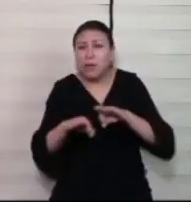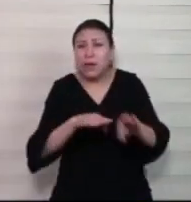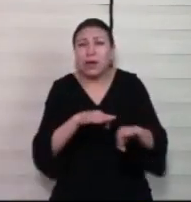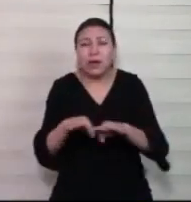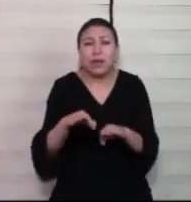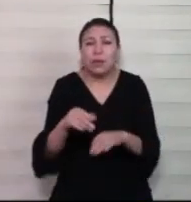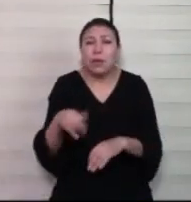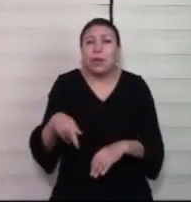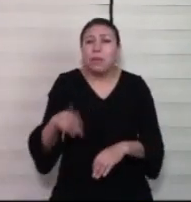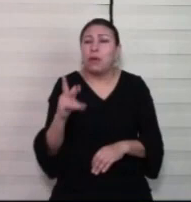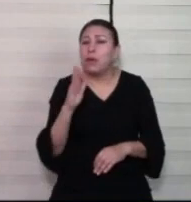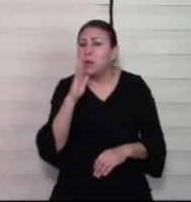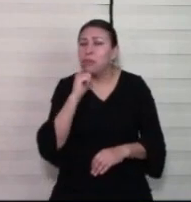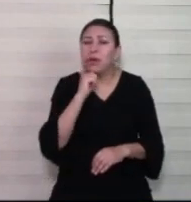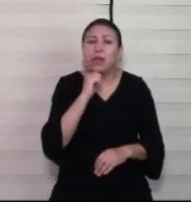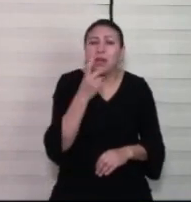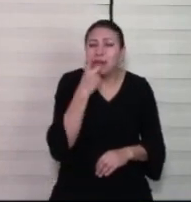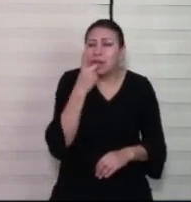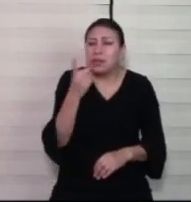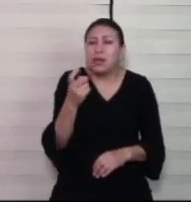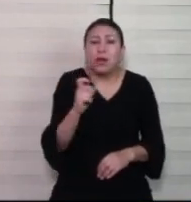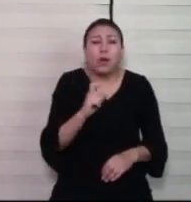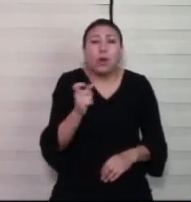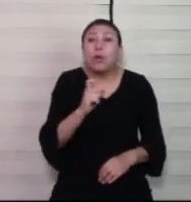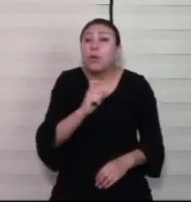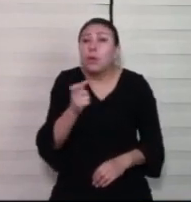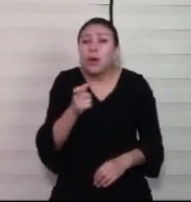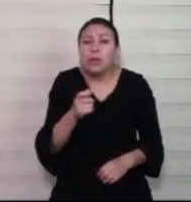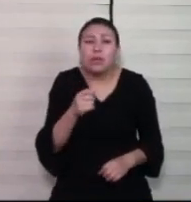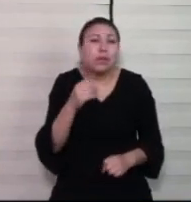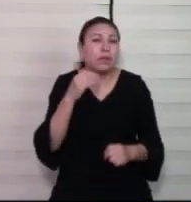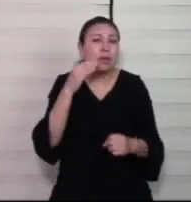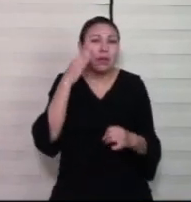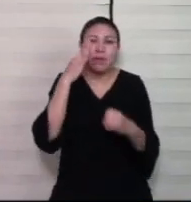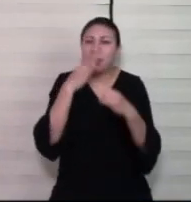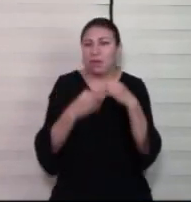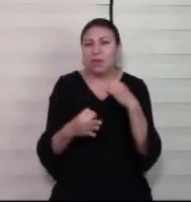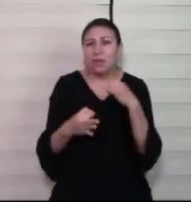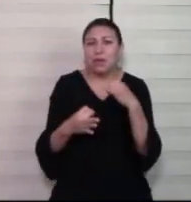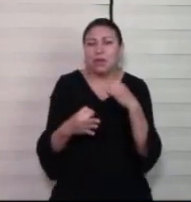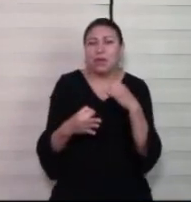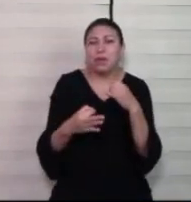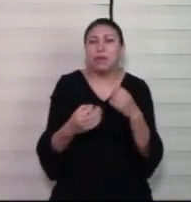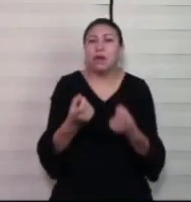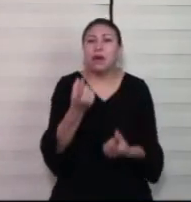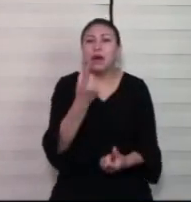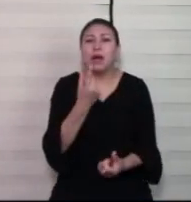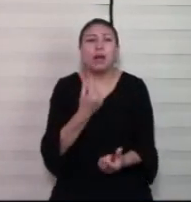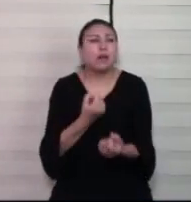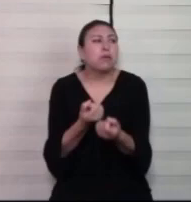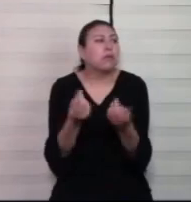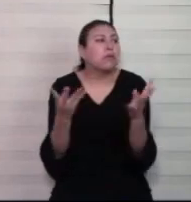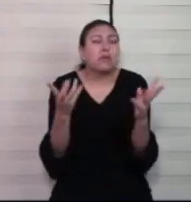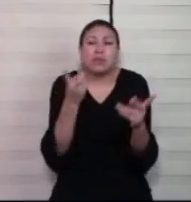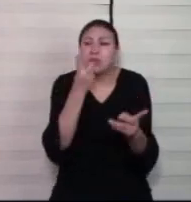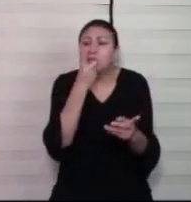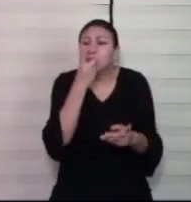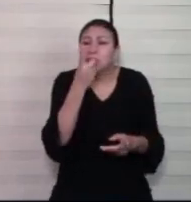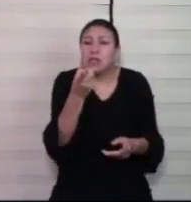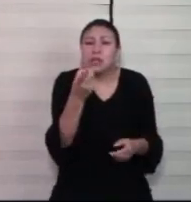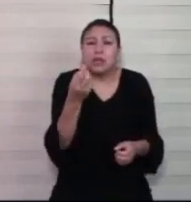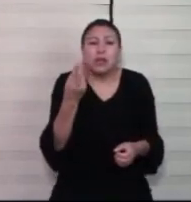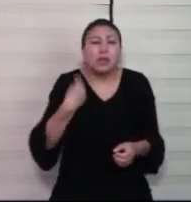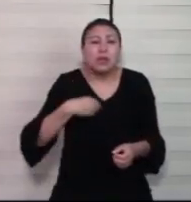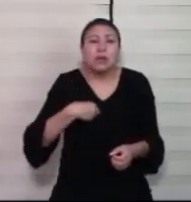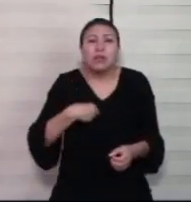no puede ninguno decir cuándo llegaremos al final. Algunos dicen, todavía vamos a estar sufriendo